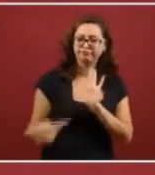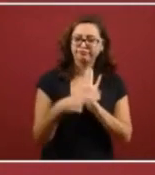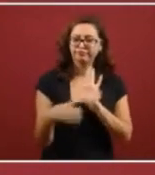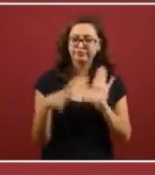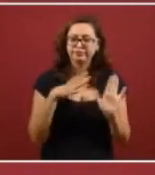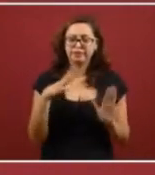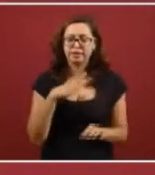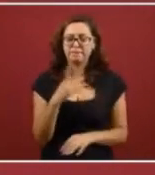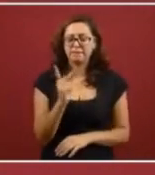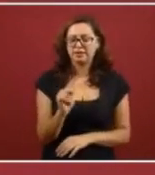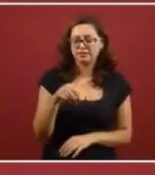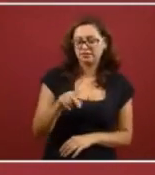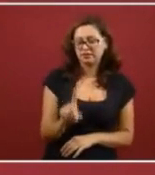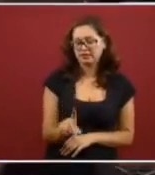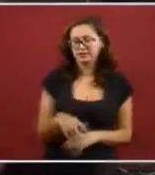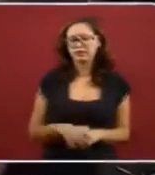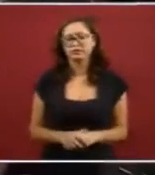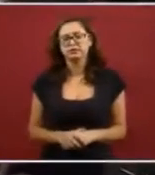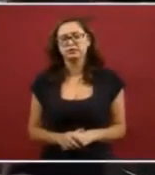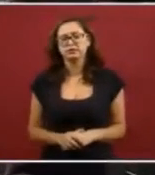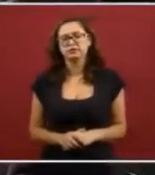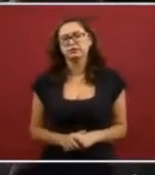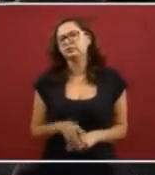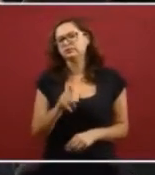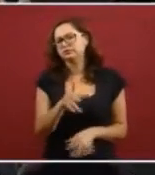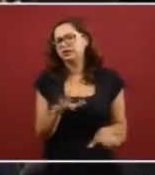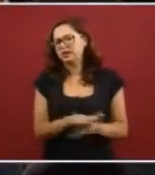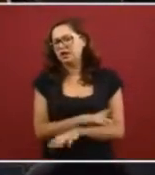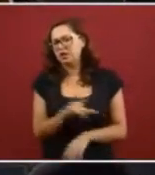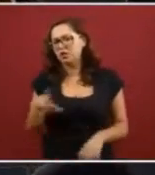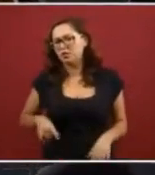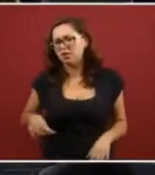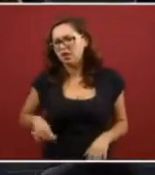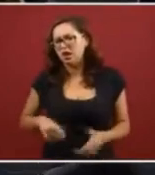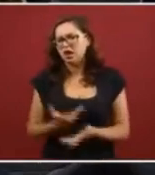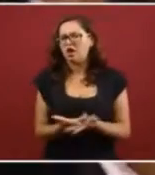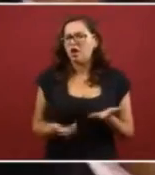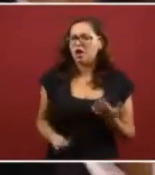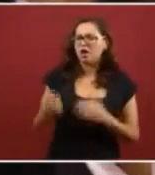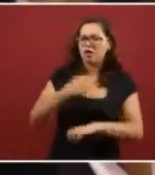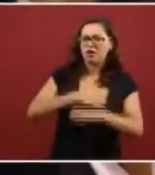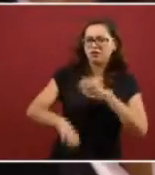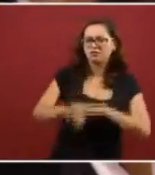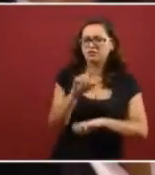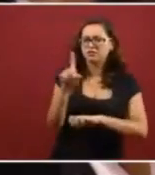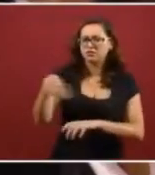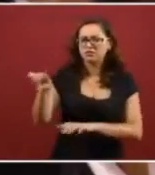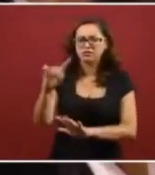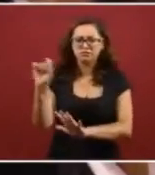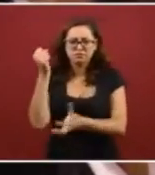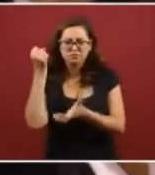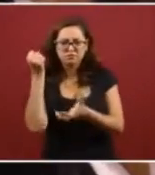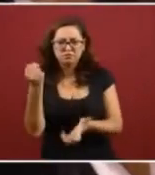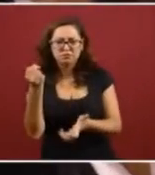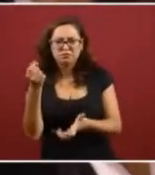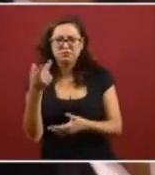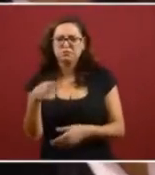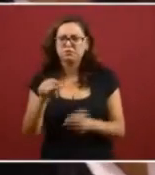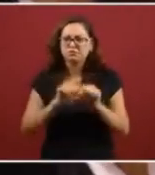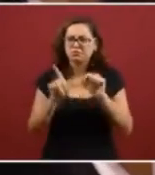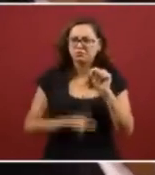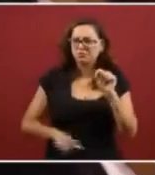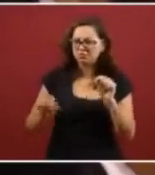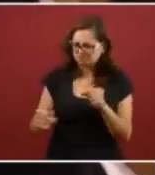el plan de desarrollo. In the development plan. En este plan. Cambio de régimen, ¿cómo decirle a los empresarios, cómo decirle a los inversionistas que regiment, México es